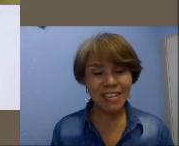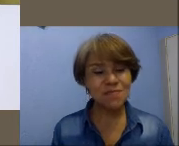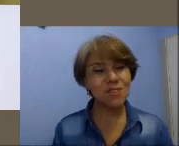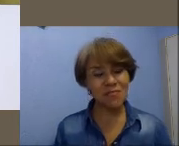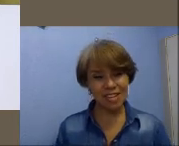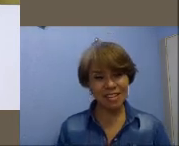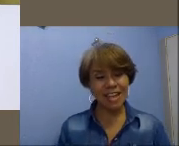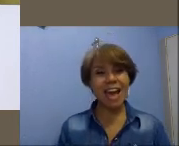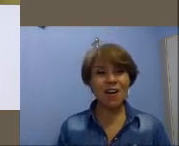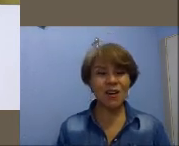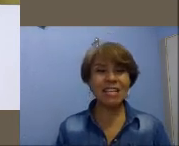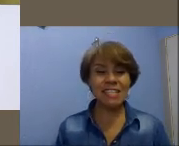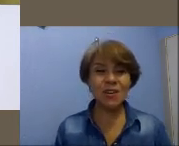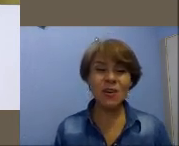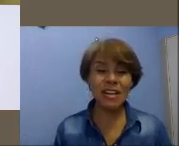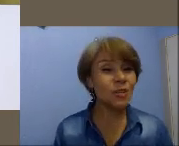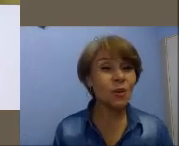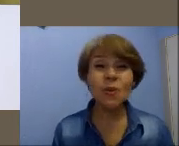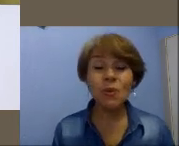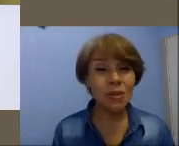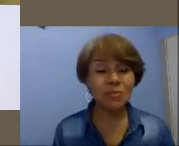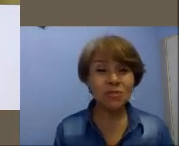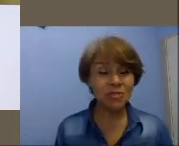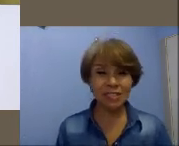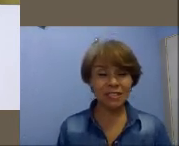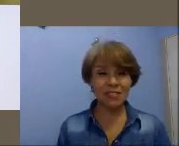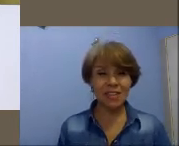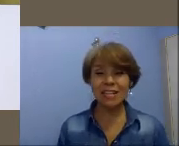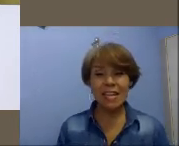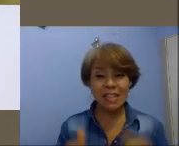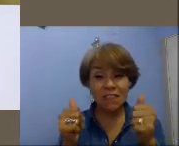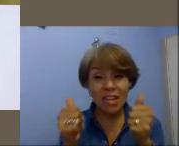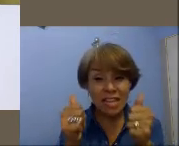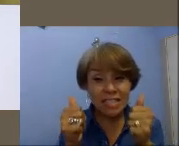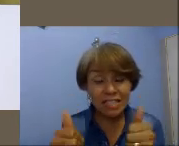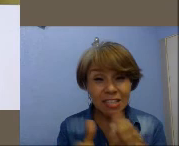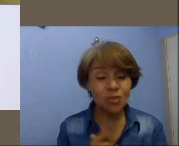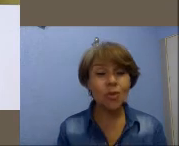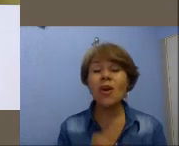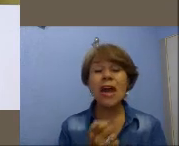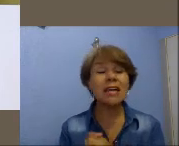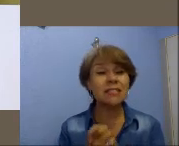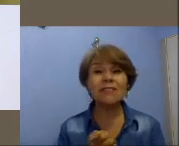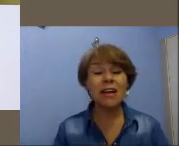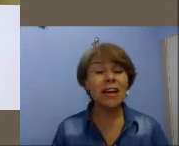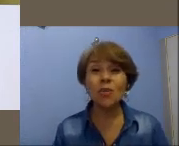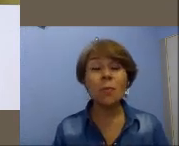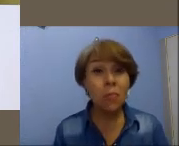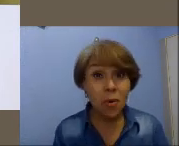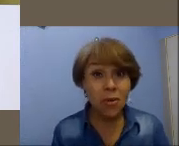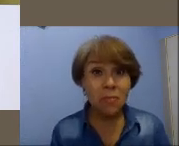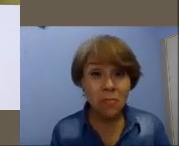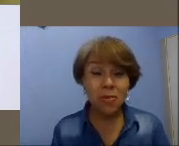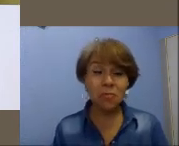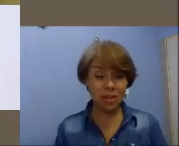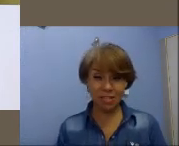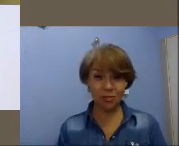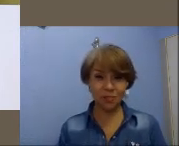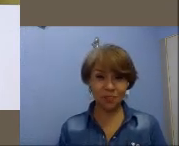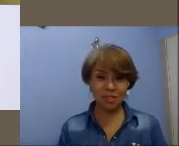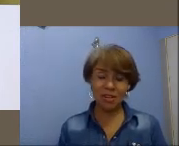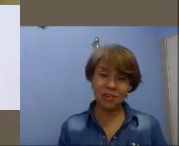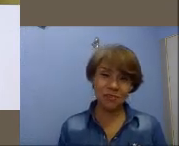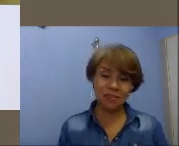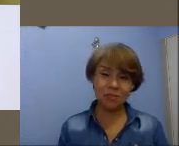amores, muy bien. Ahora sí, con esto concluimos nuestra actividad. Te felicito, has trabajado muy, muy